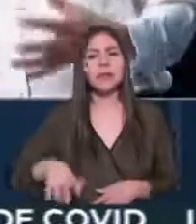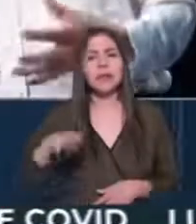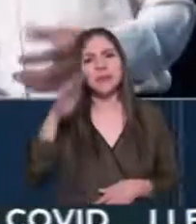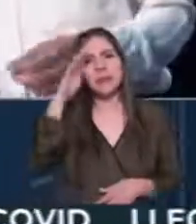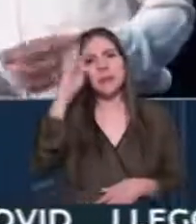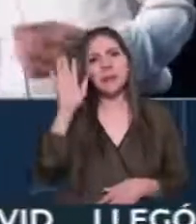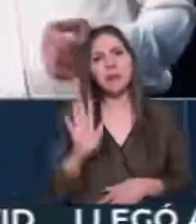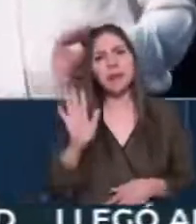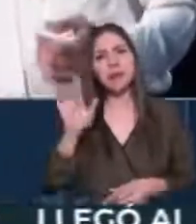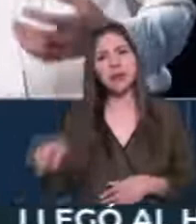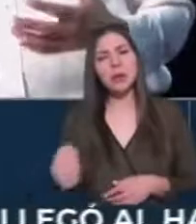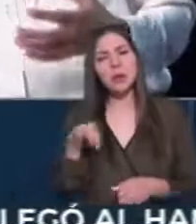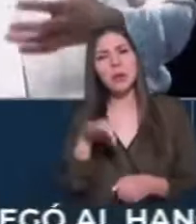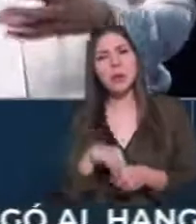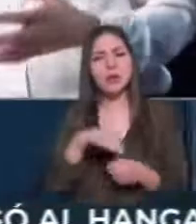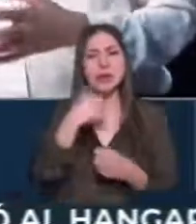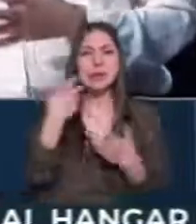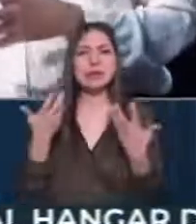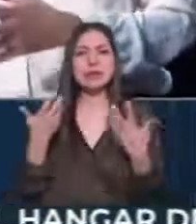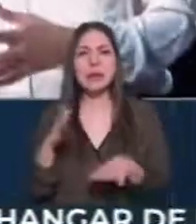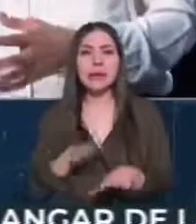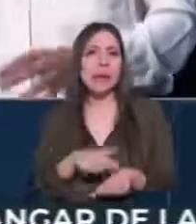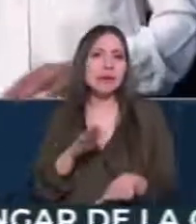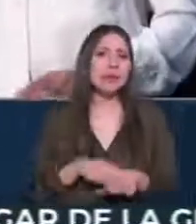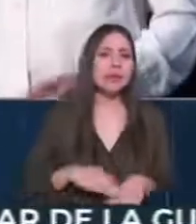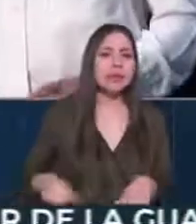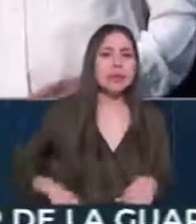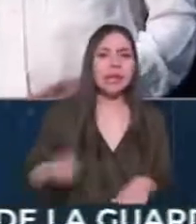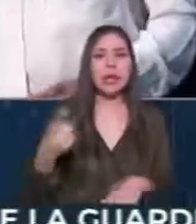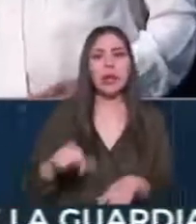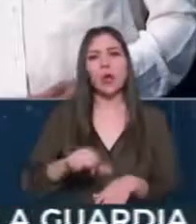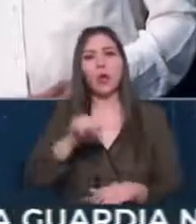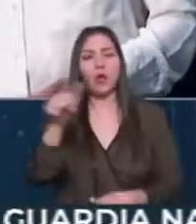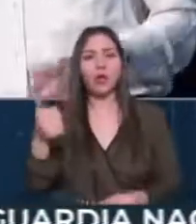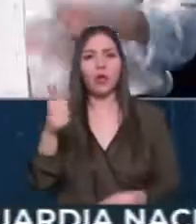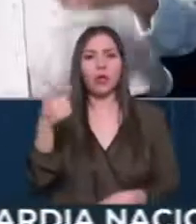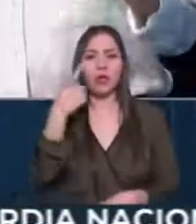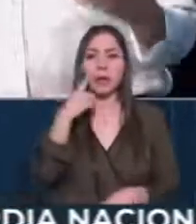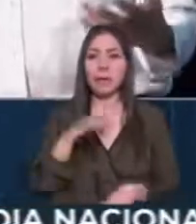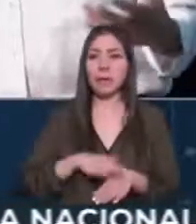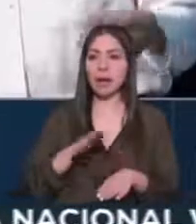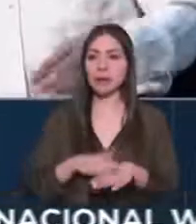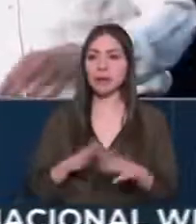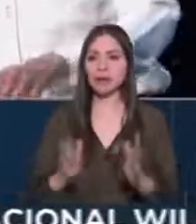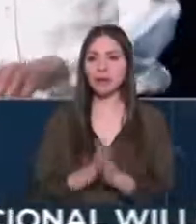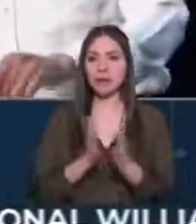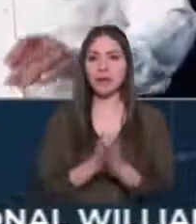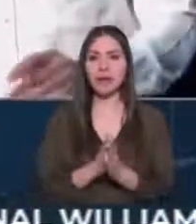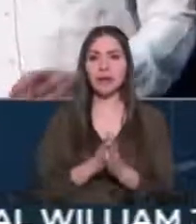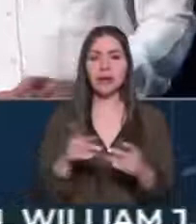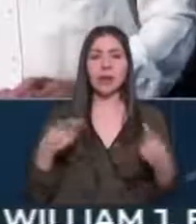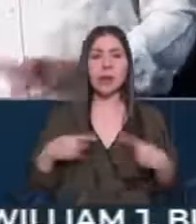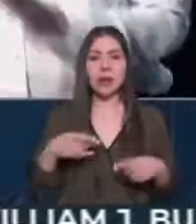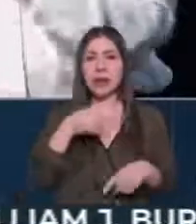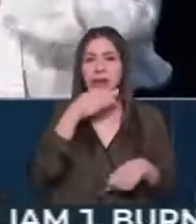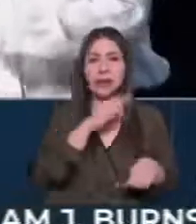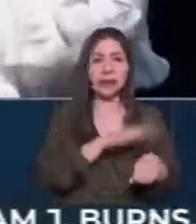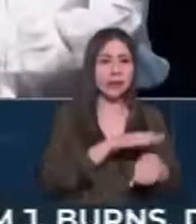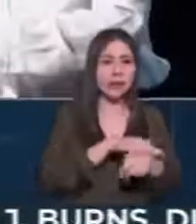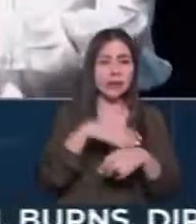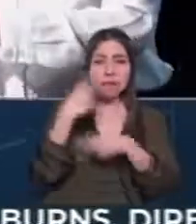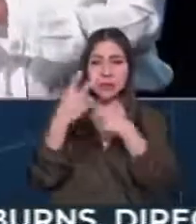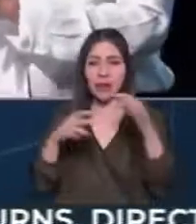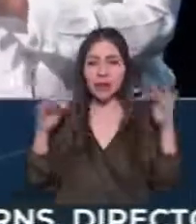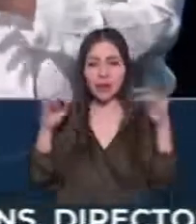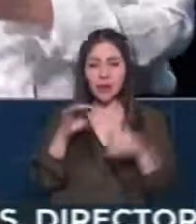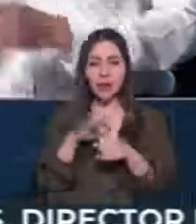en estas elecciones mayor interés que en otras intermedias de participación. Hay un llamado, de hecho, a votar masivamente, pero se da